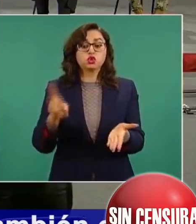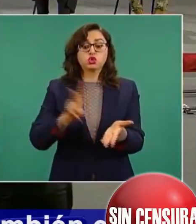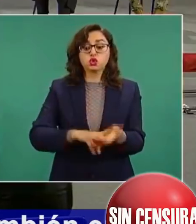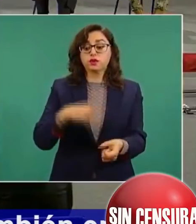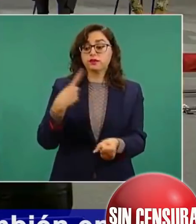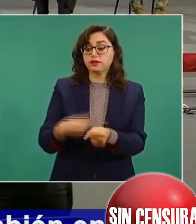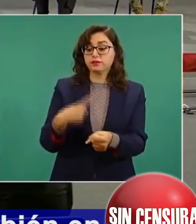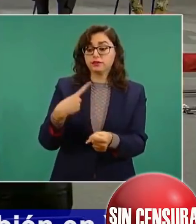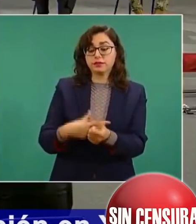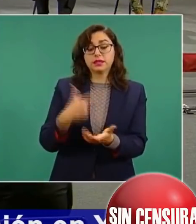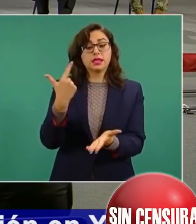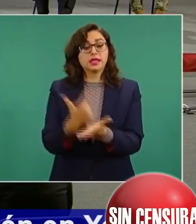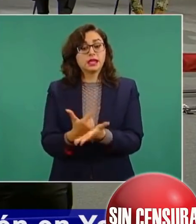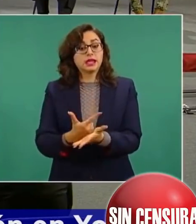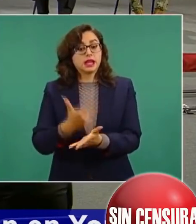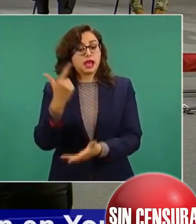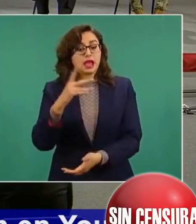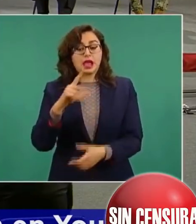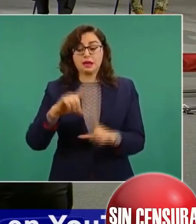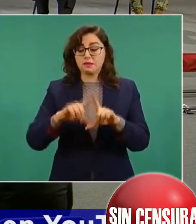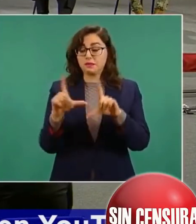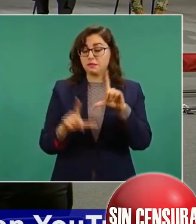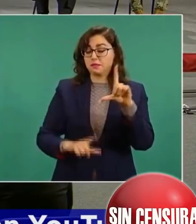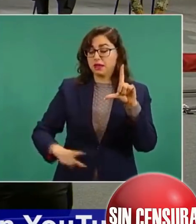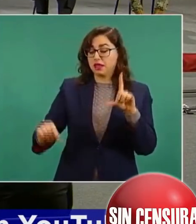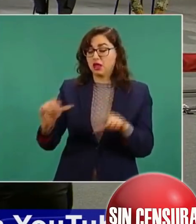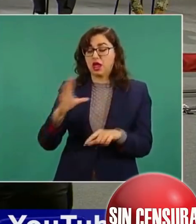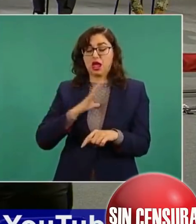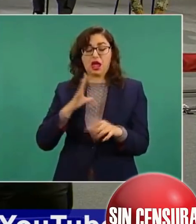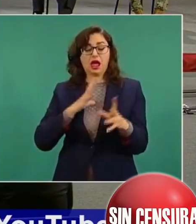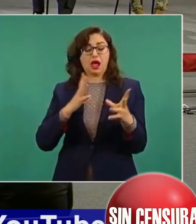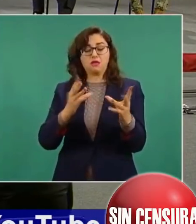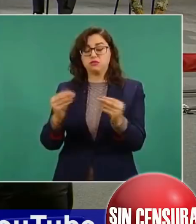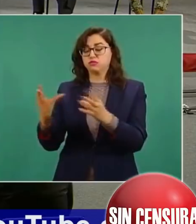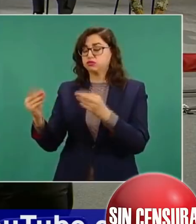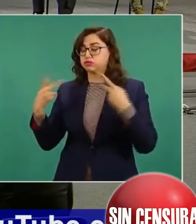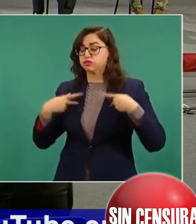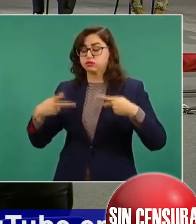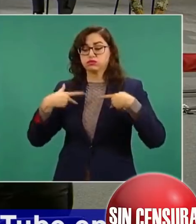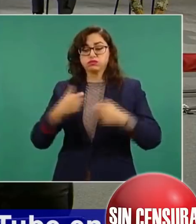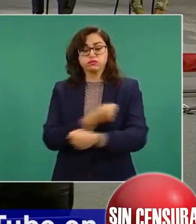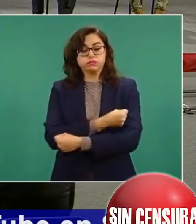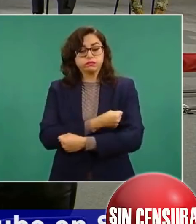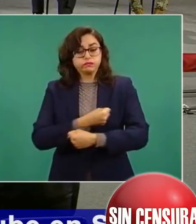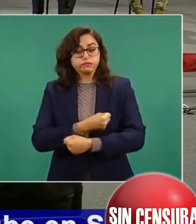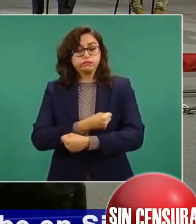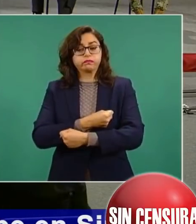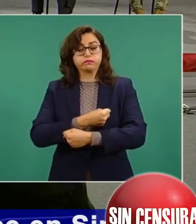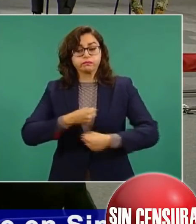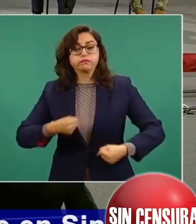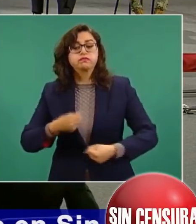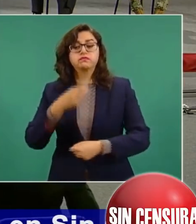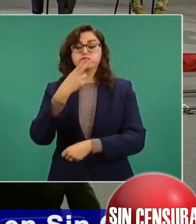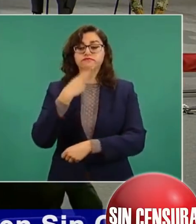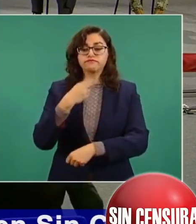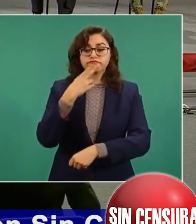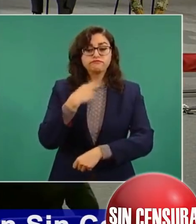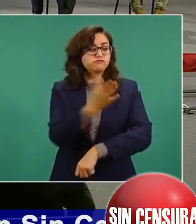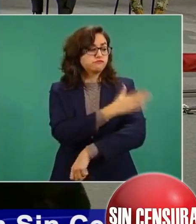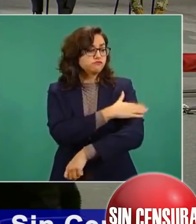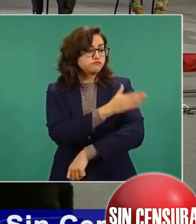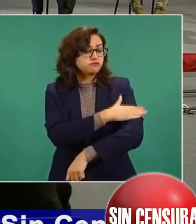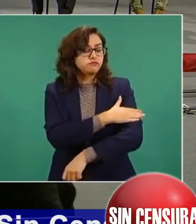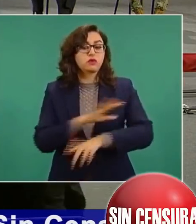países que tenemos estas inmensas epidemias de obesidad, sobrepeso, diabetes, hipertensión, el conjunto de las